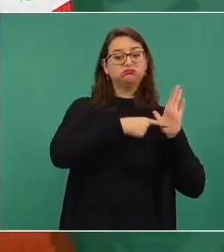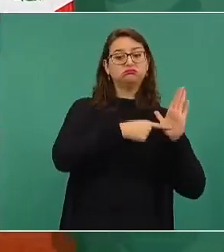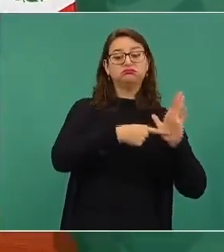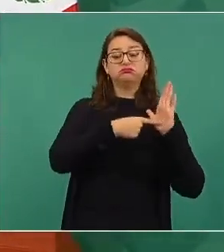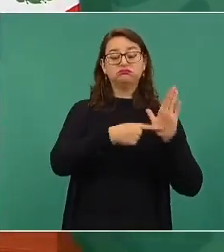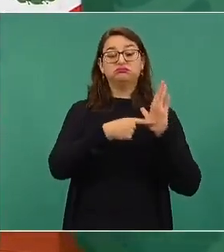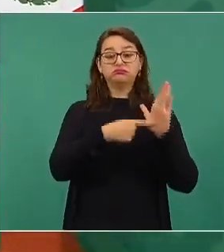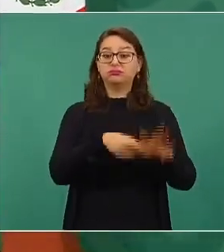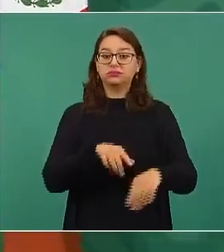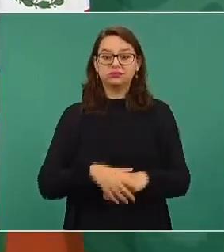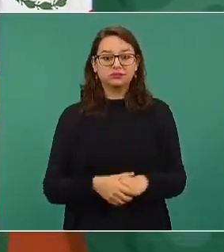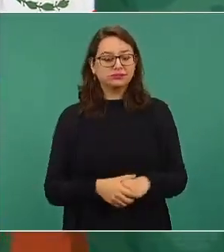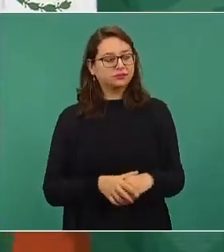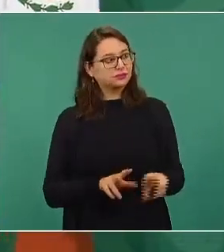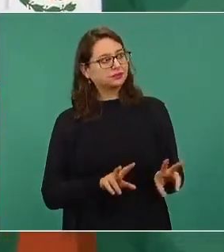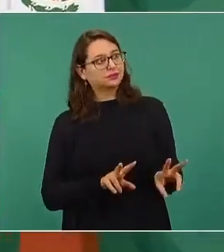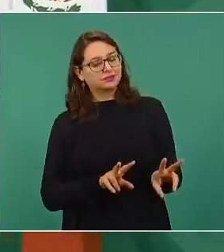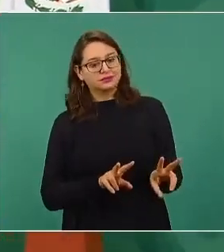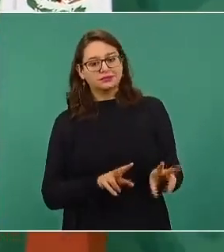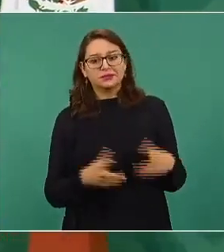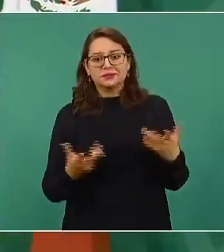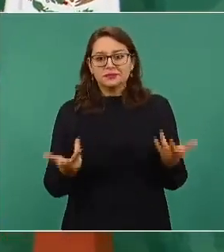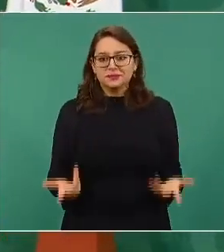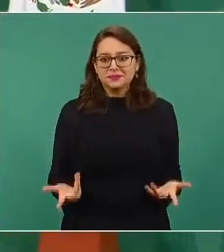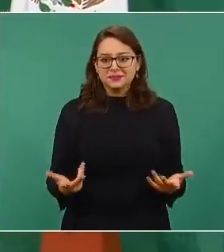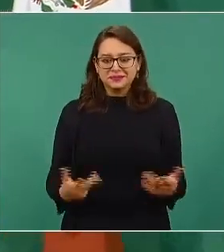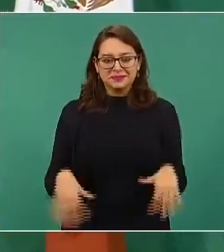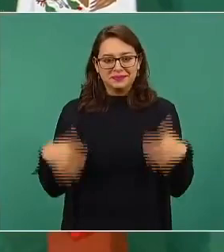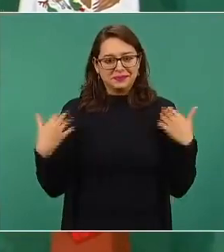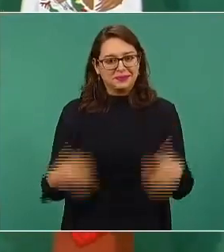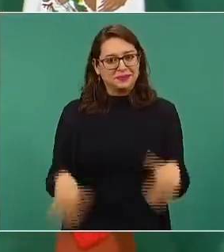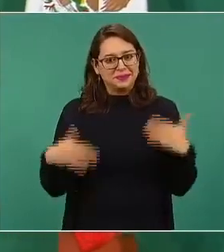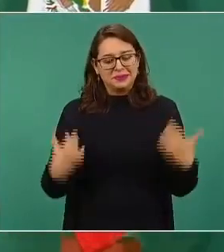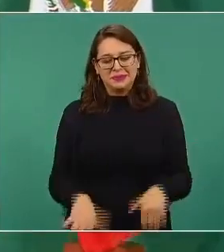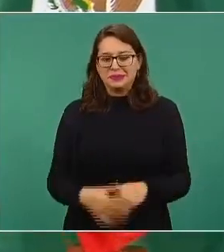o se les pone como ejemplo